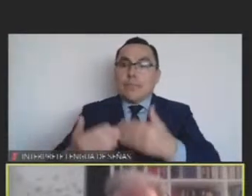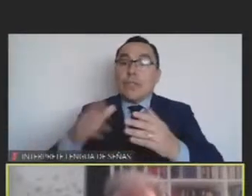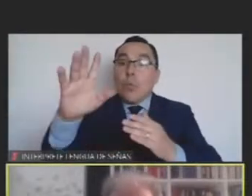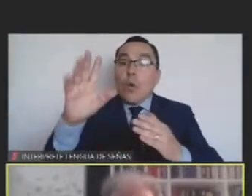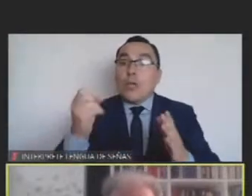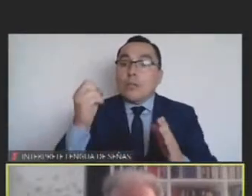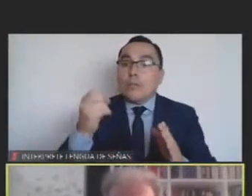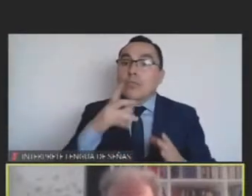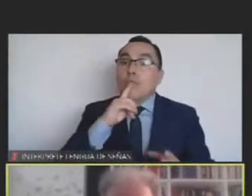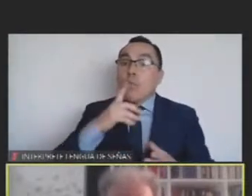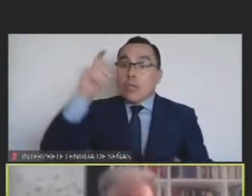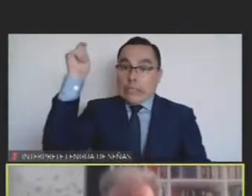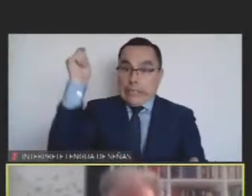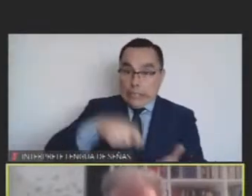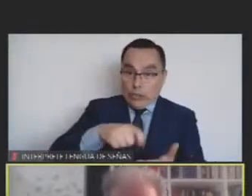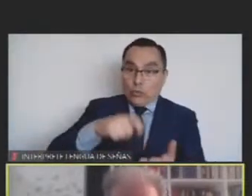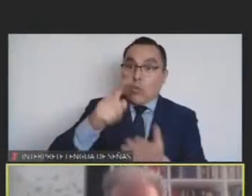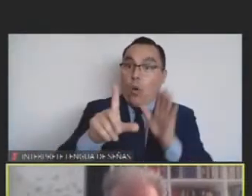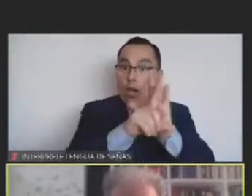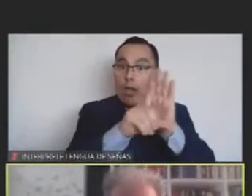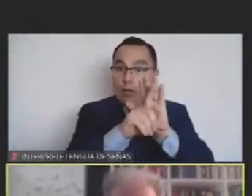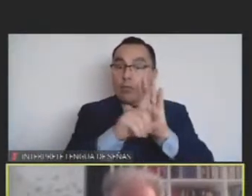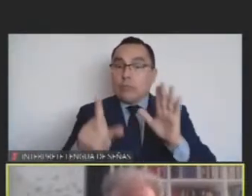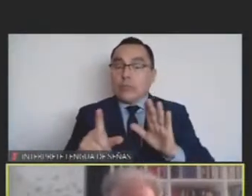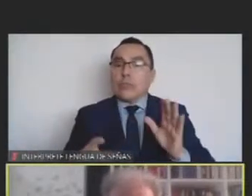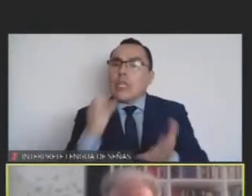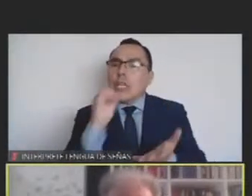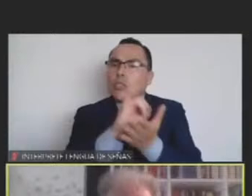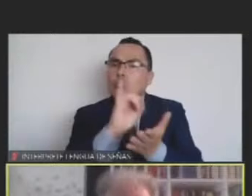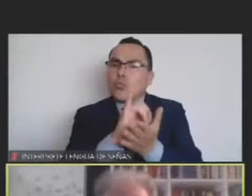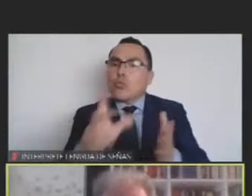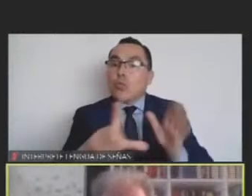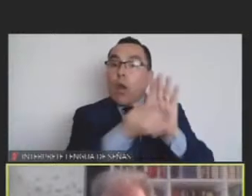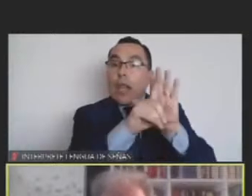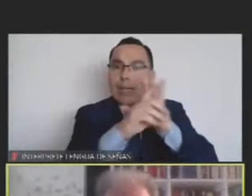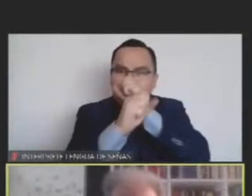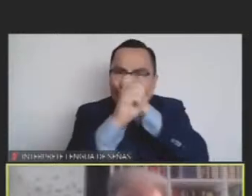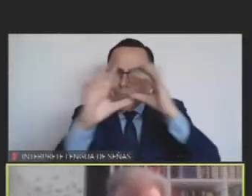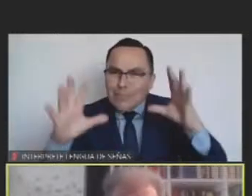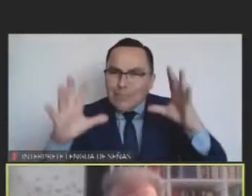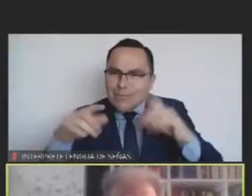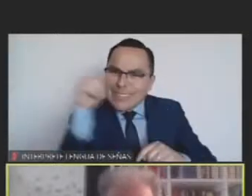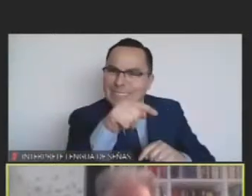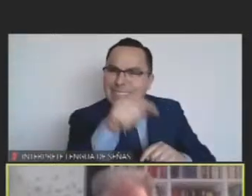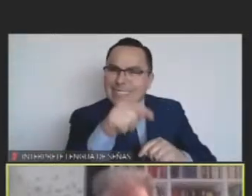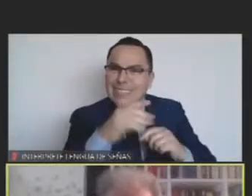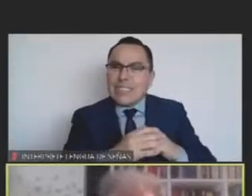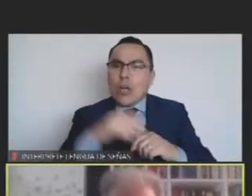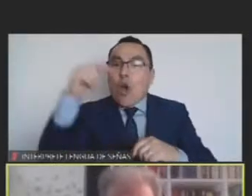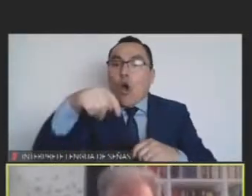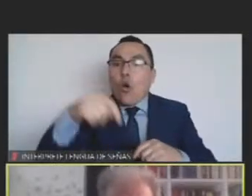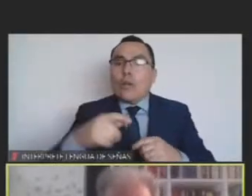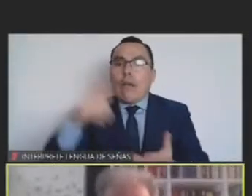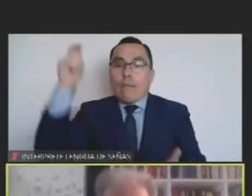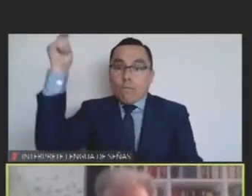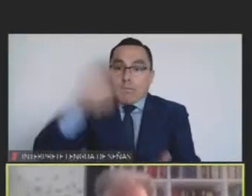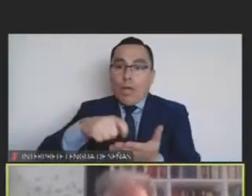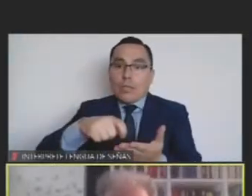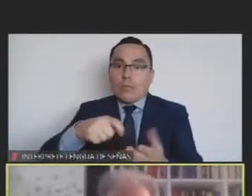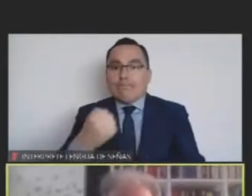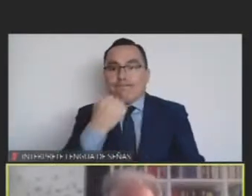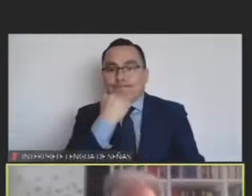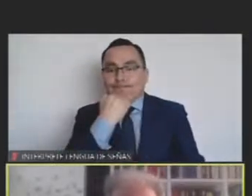que, más allá de la parte legal en la cual yo no entro, desde el punto de vista de ley de transparencia, es muy mal fallo, es muy poco